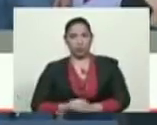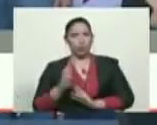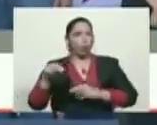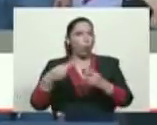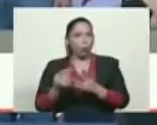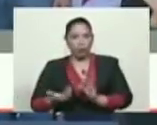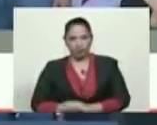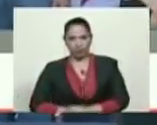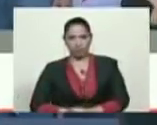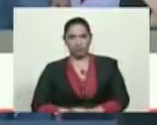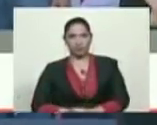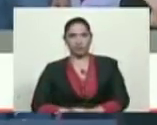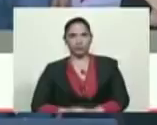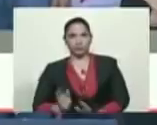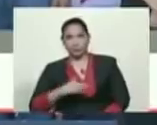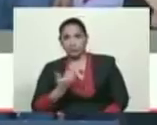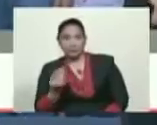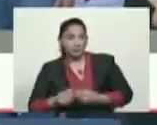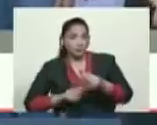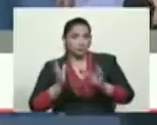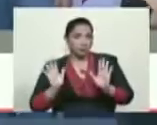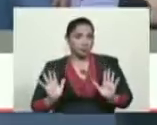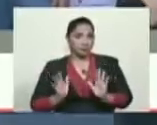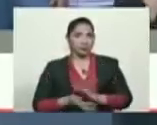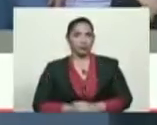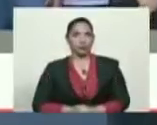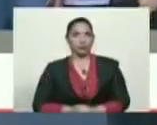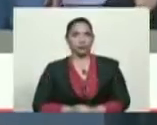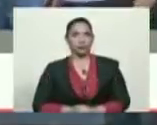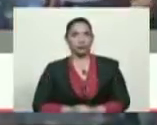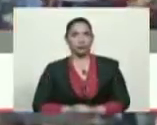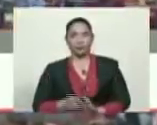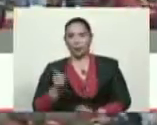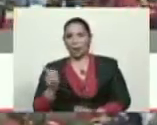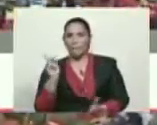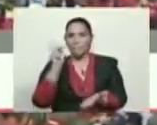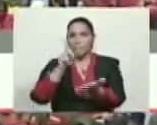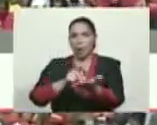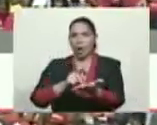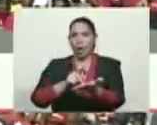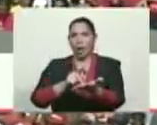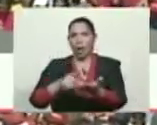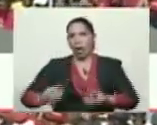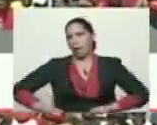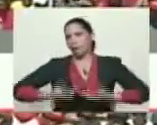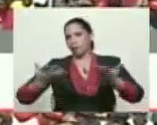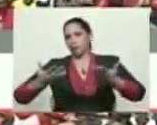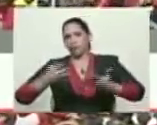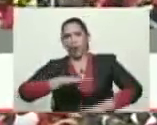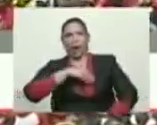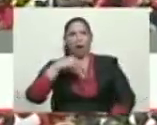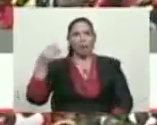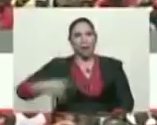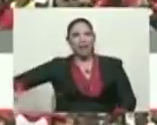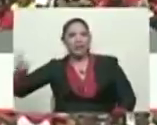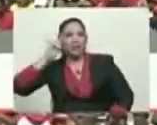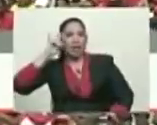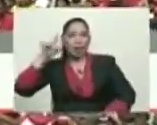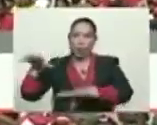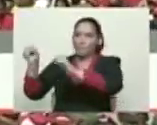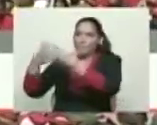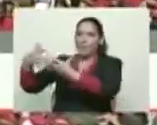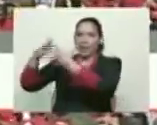Jamás podrían hacer lo que están haciendo. Por eso van allá a entregarle el alma al diablo que es el